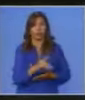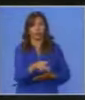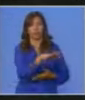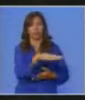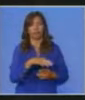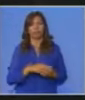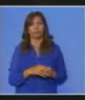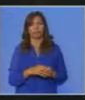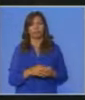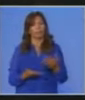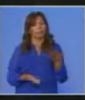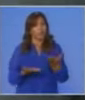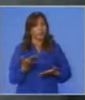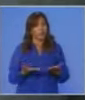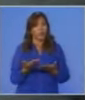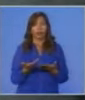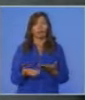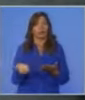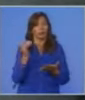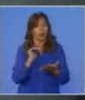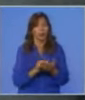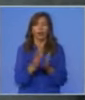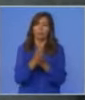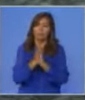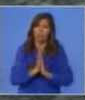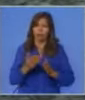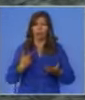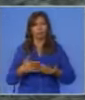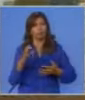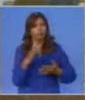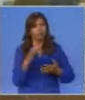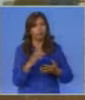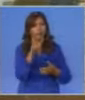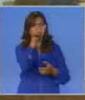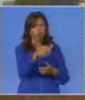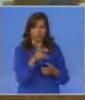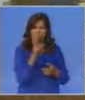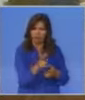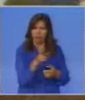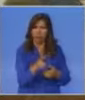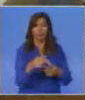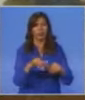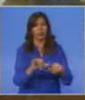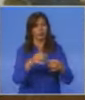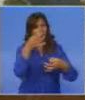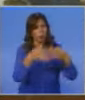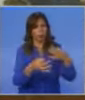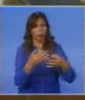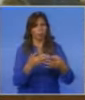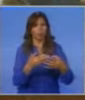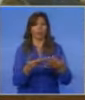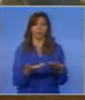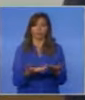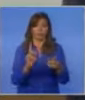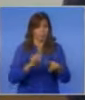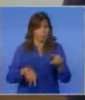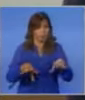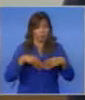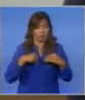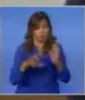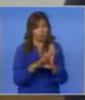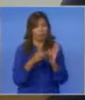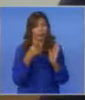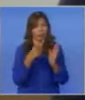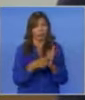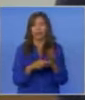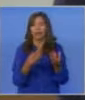sea aceptada, no se puede juzgar a una persona por lo mismo dos veces. En consecuencia, si empieza otra investigación, debe ir por otro